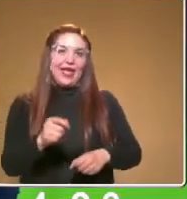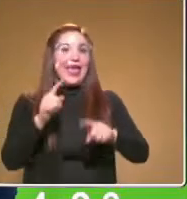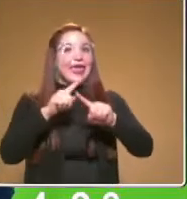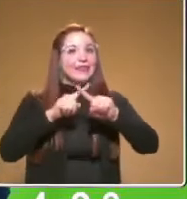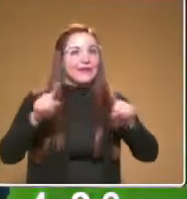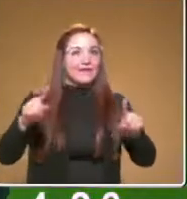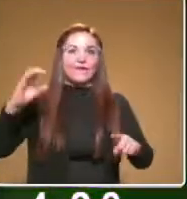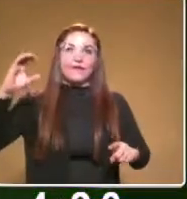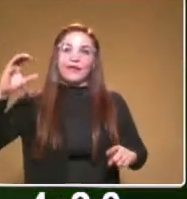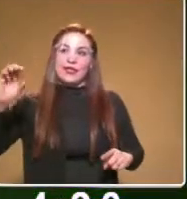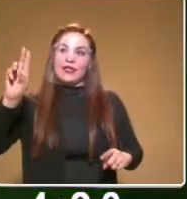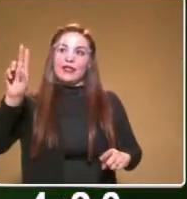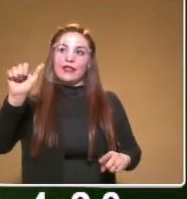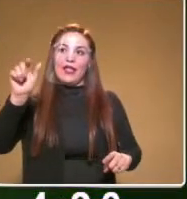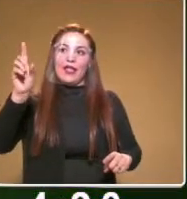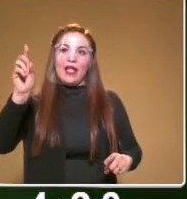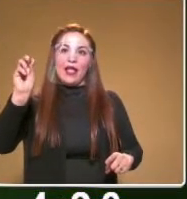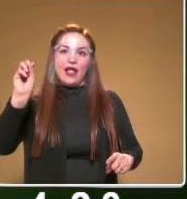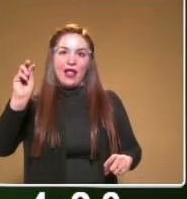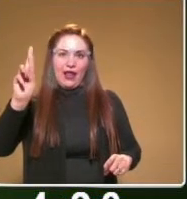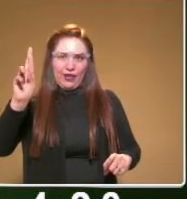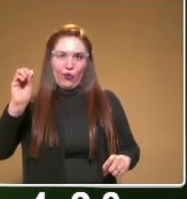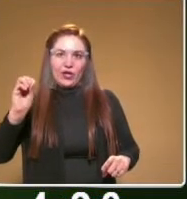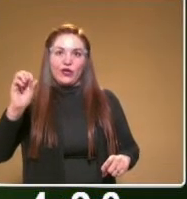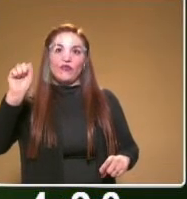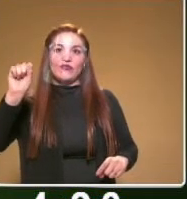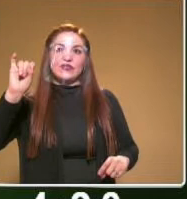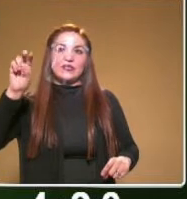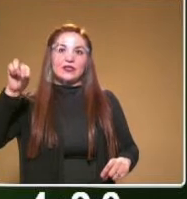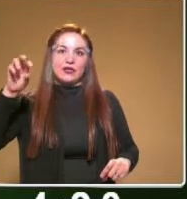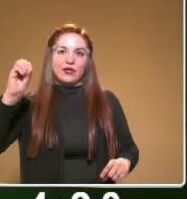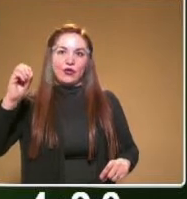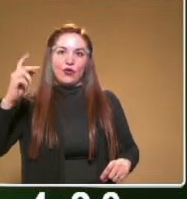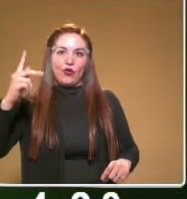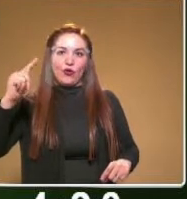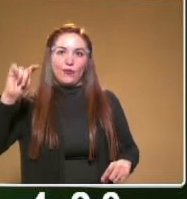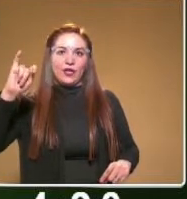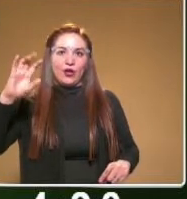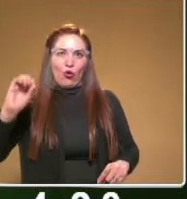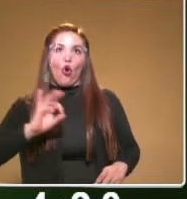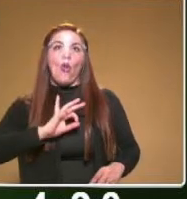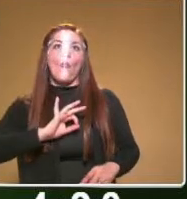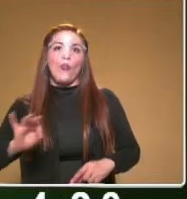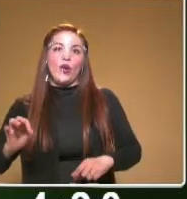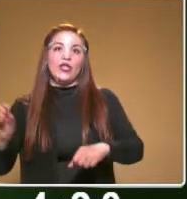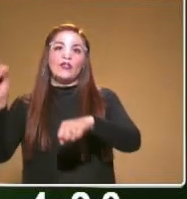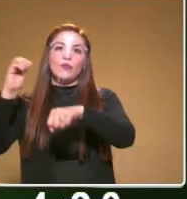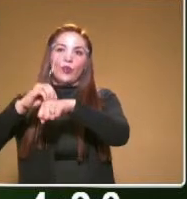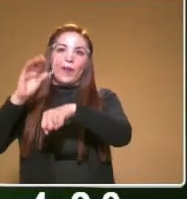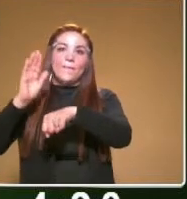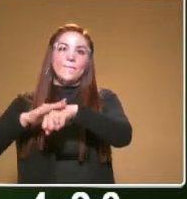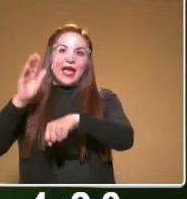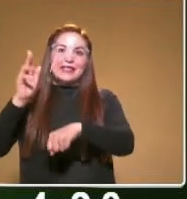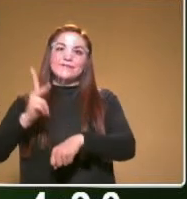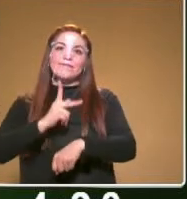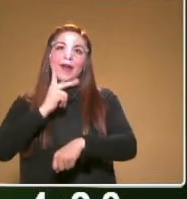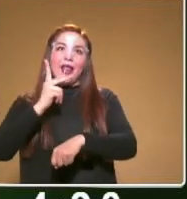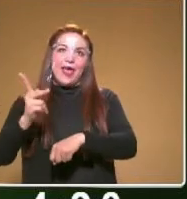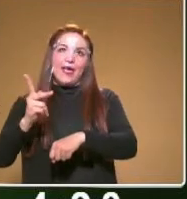sinóptico te permite ampliar un poco más la explicación o un poquito más de descripción, como por ejemplo, si nosotros notamos